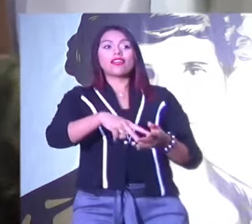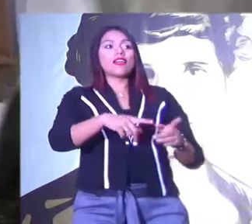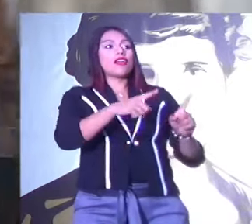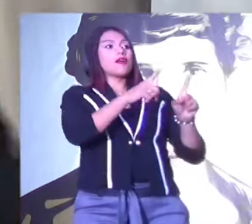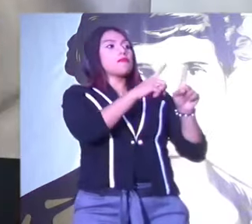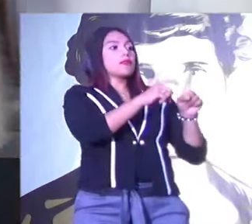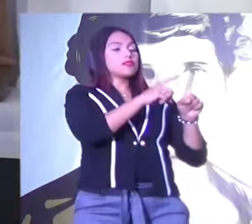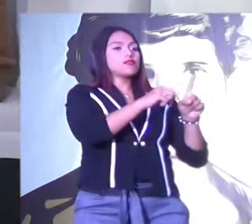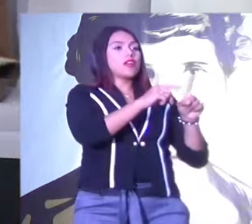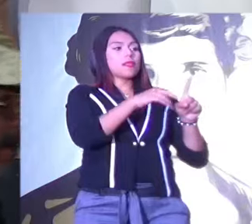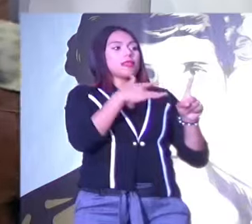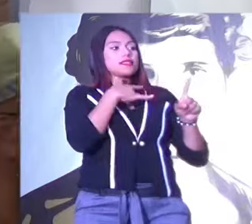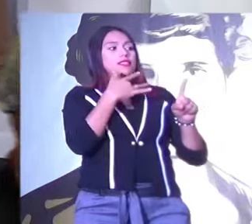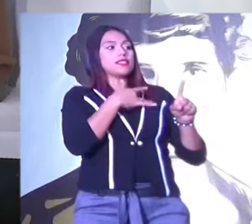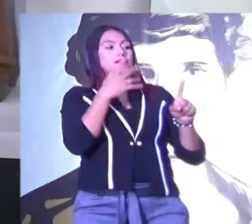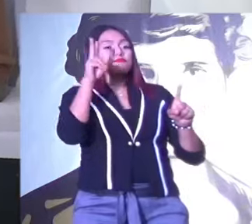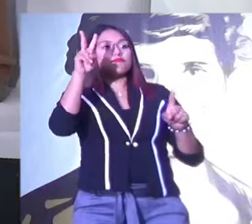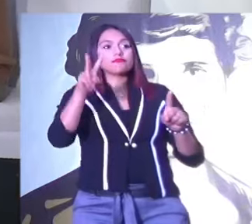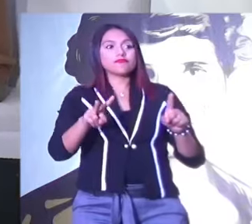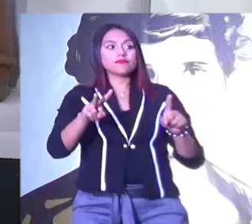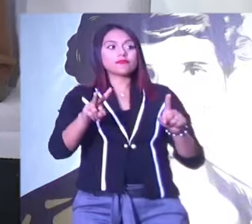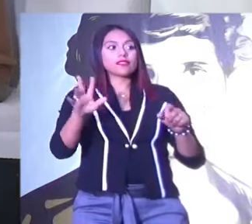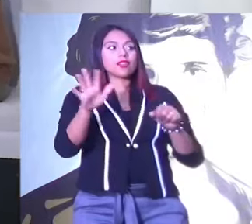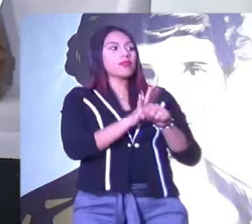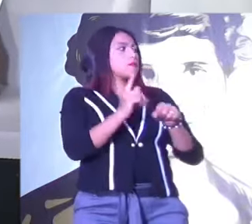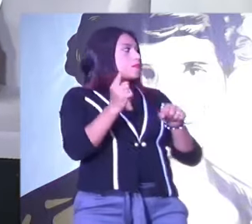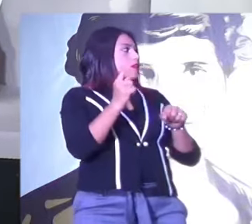vuelven tangibles porque las palabras que usan,